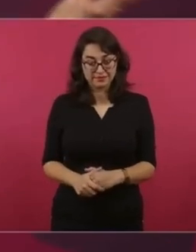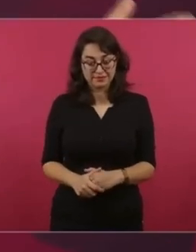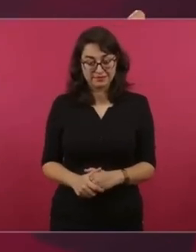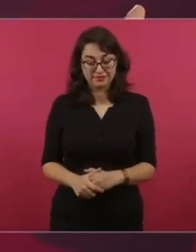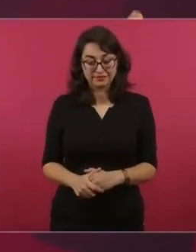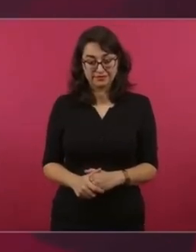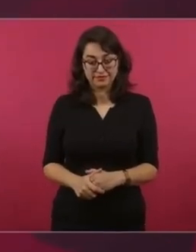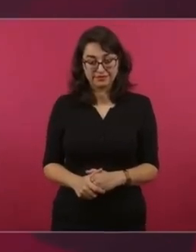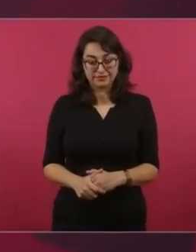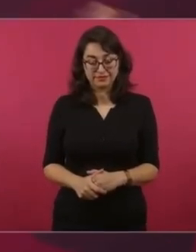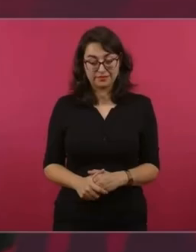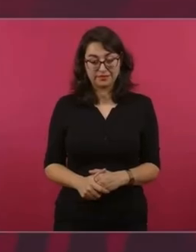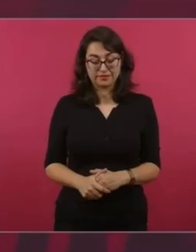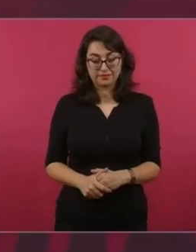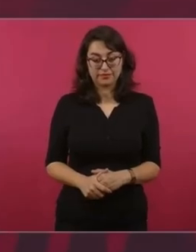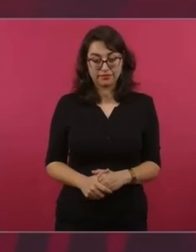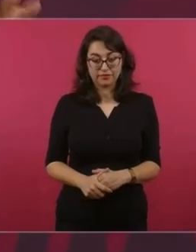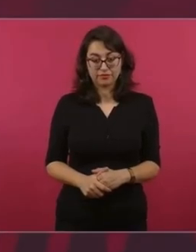Bueno,